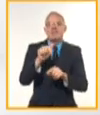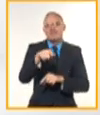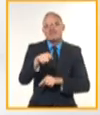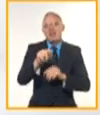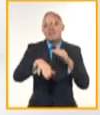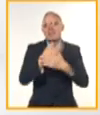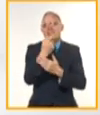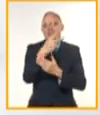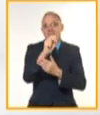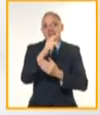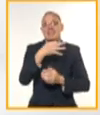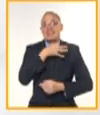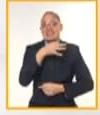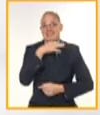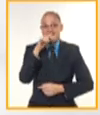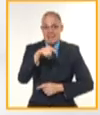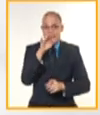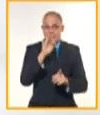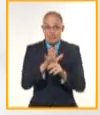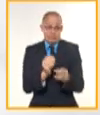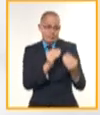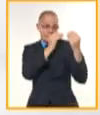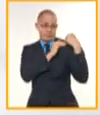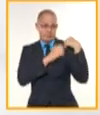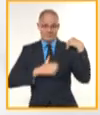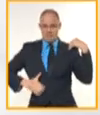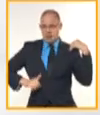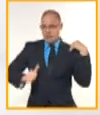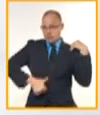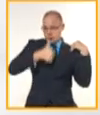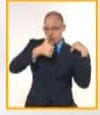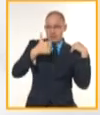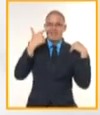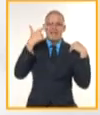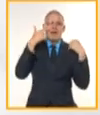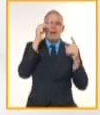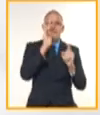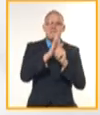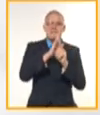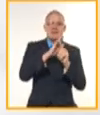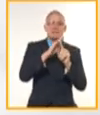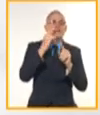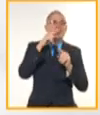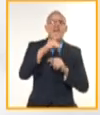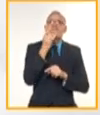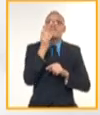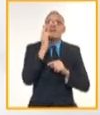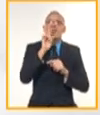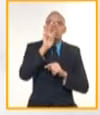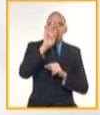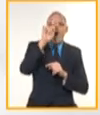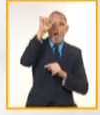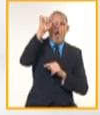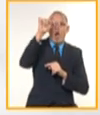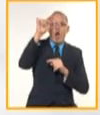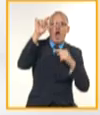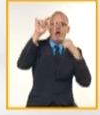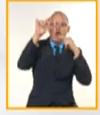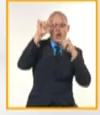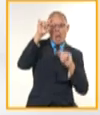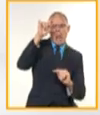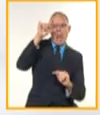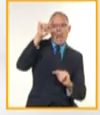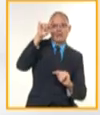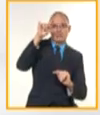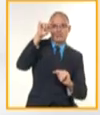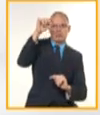enero, de nivel de aprobación que tenía, era altísimo. Vean cómo está muy alto el verde y muy bajo el rojo. El nivel de aprobación de Trump era muy